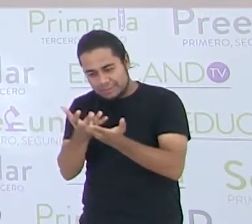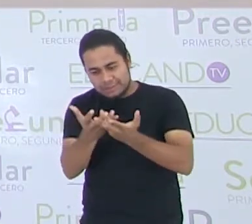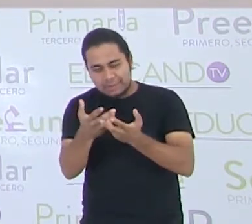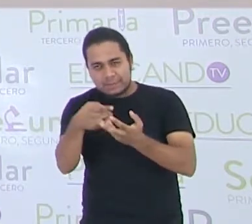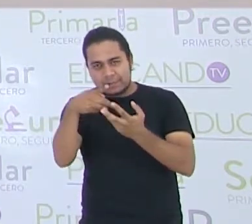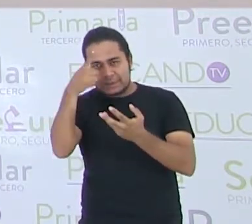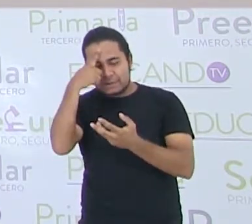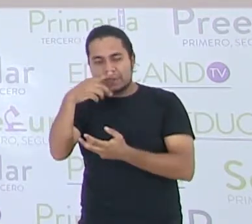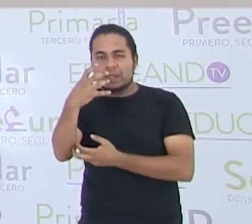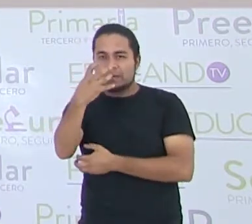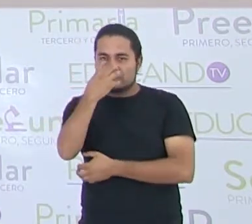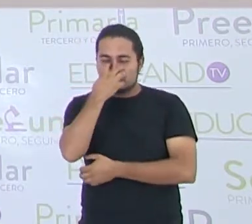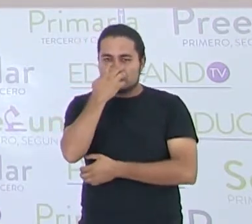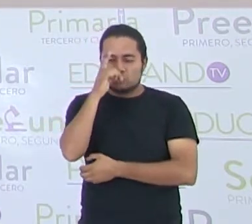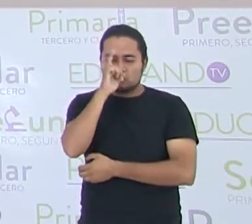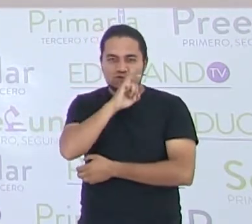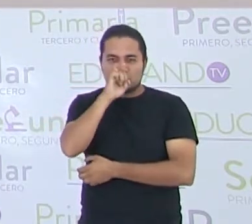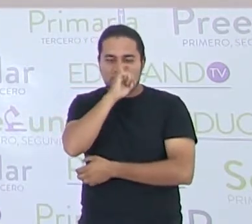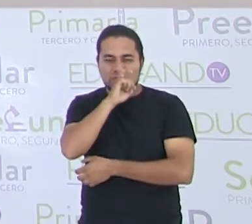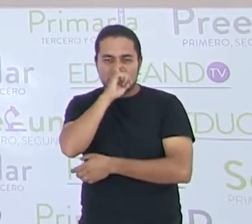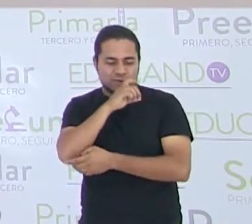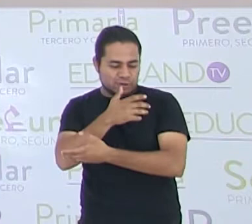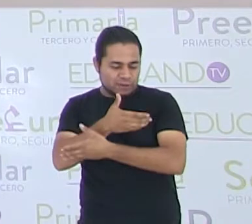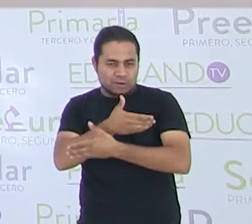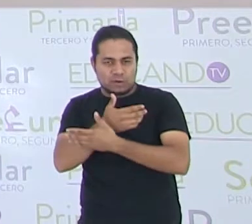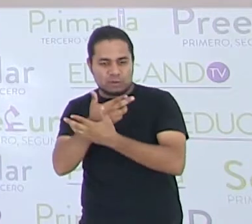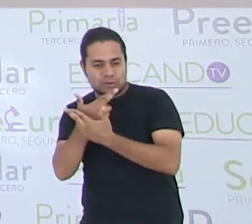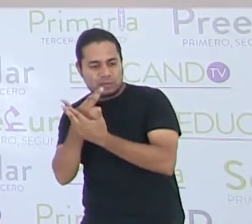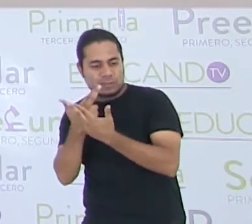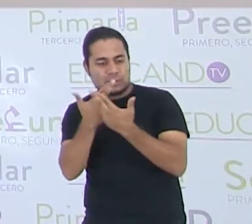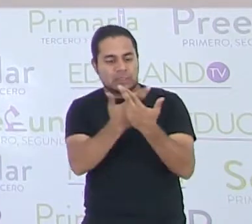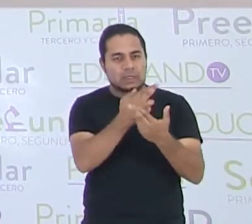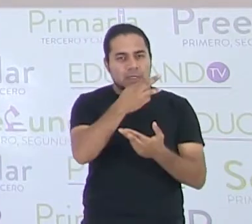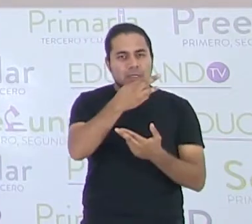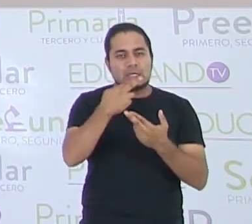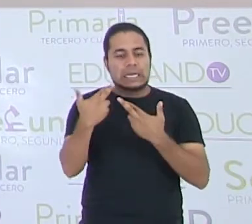ya no molestara